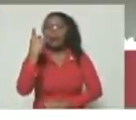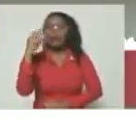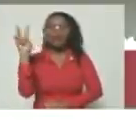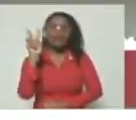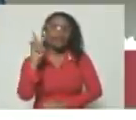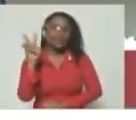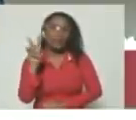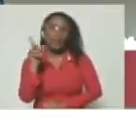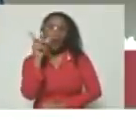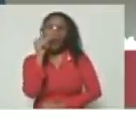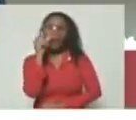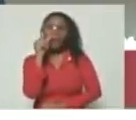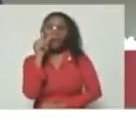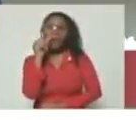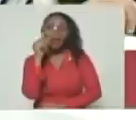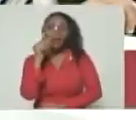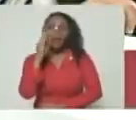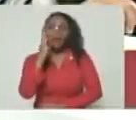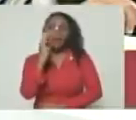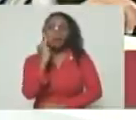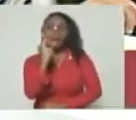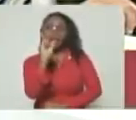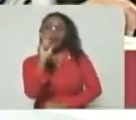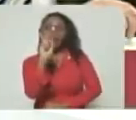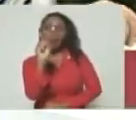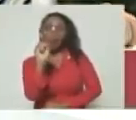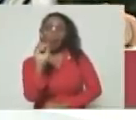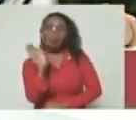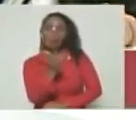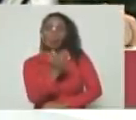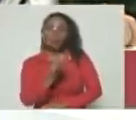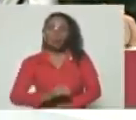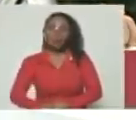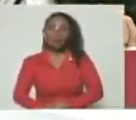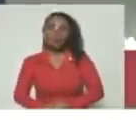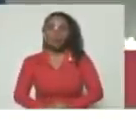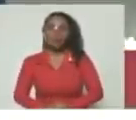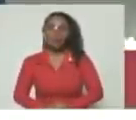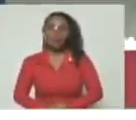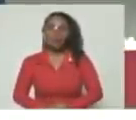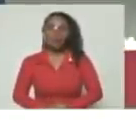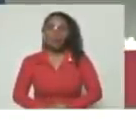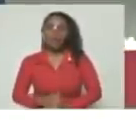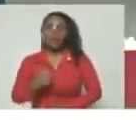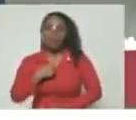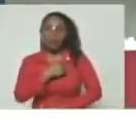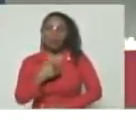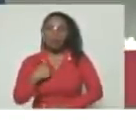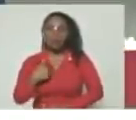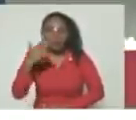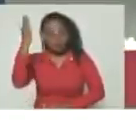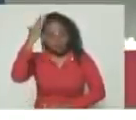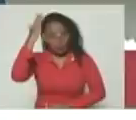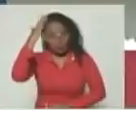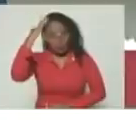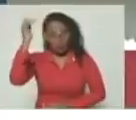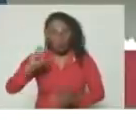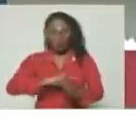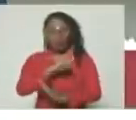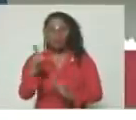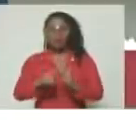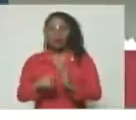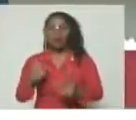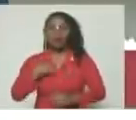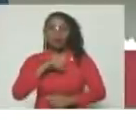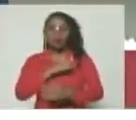Venezuela, José Brito. Bueno, quería que supieran que estamos a la orden